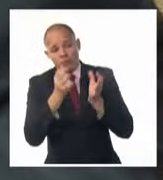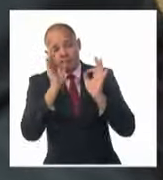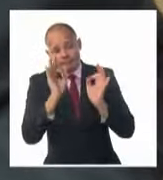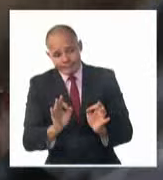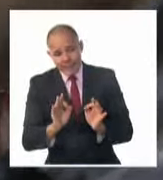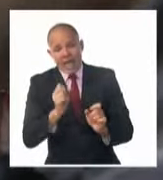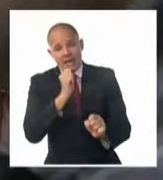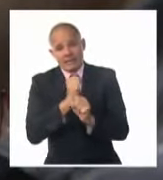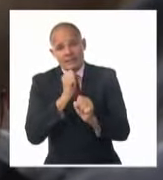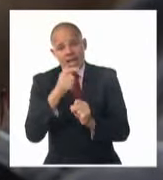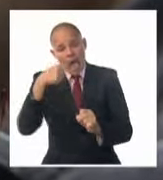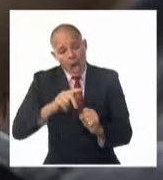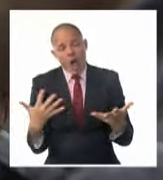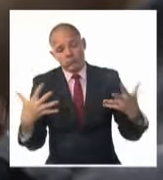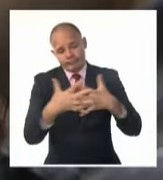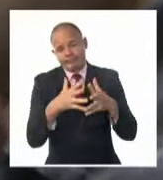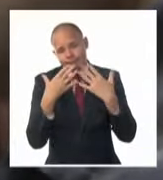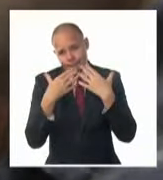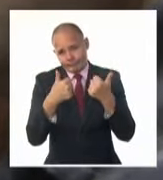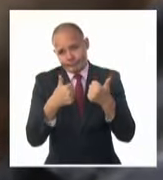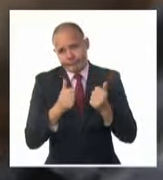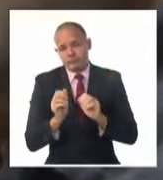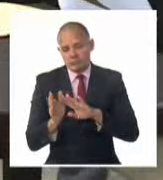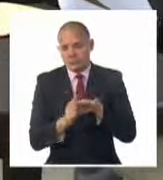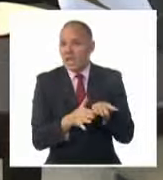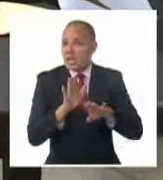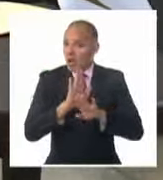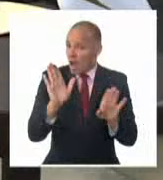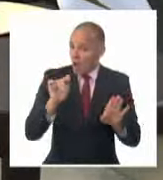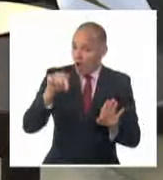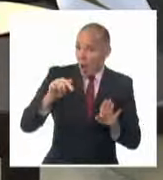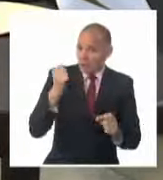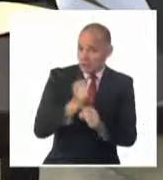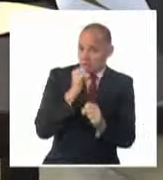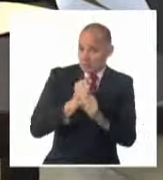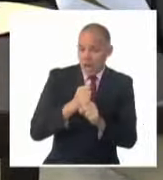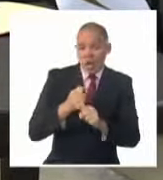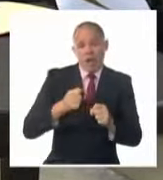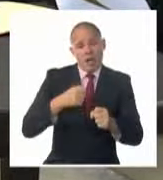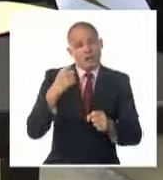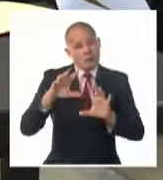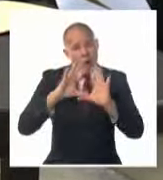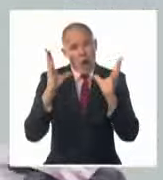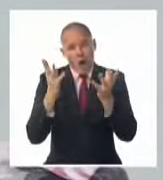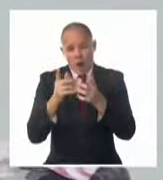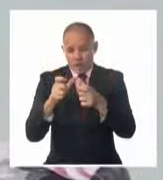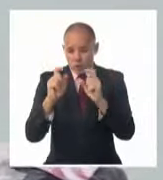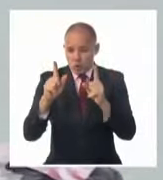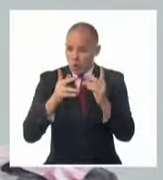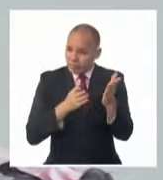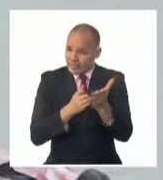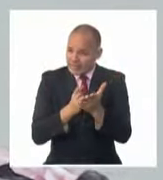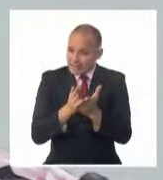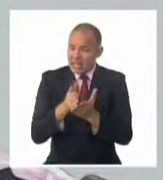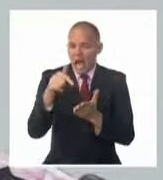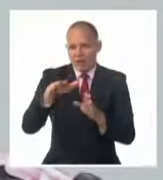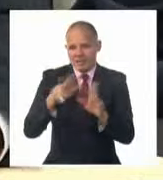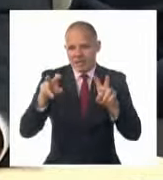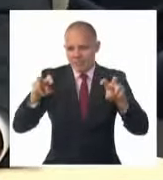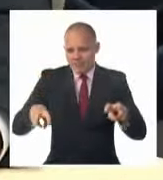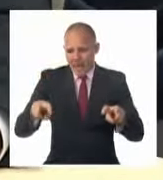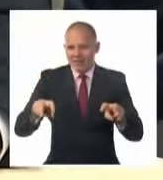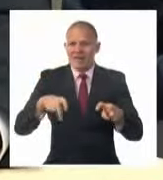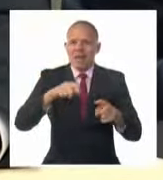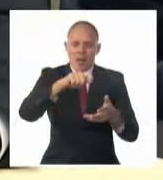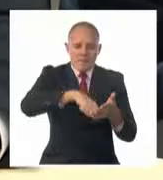de colaboración. Tras la intensa jornada de intercambios, se procedió a la rúbrica del protocolo de la tercera sesión de la Comisión Conjunta entre las partes. La